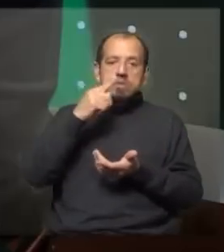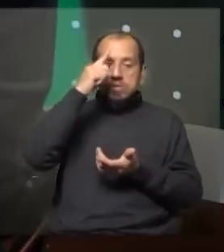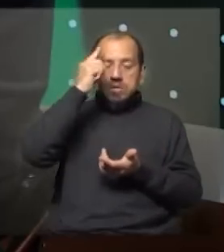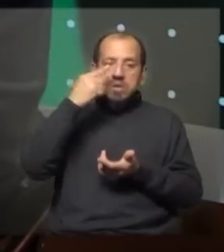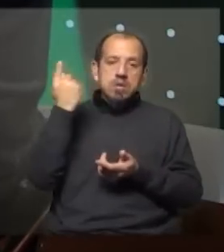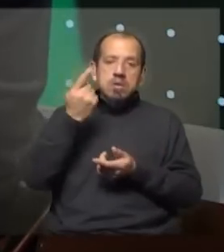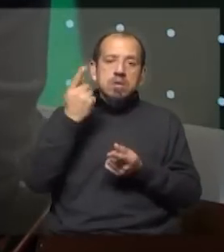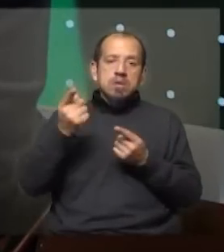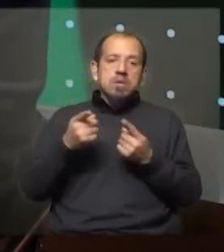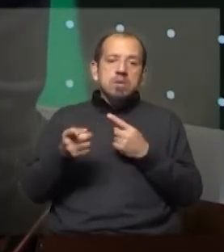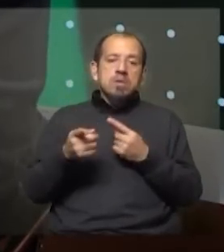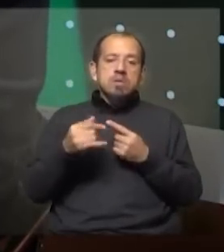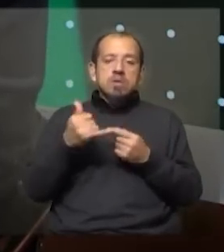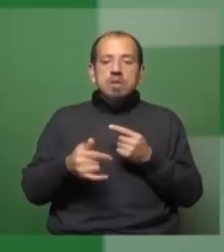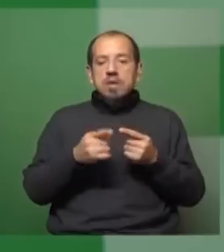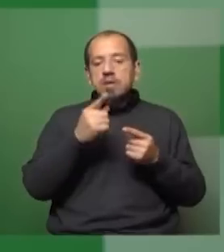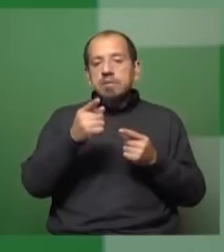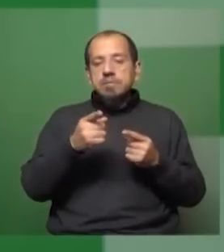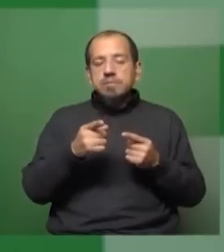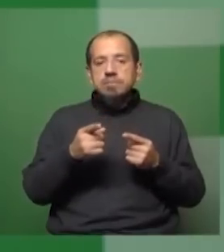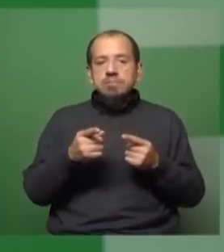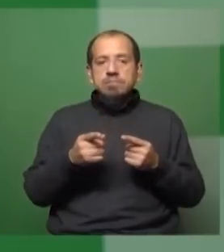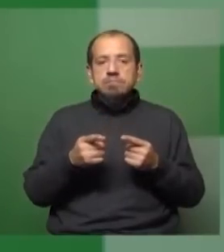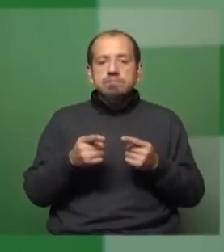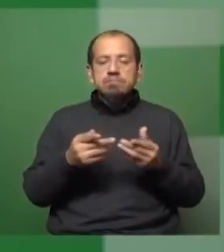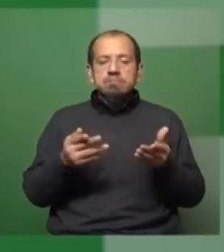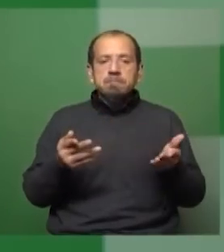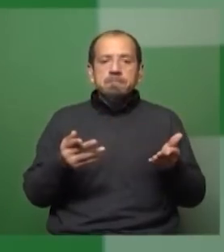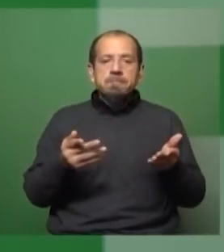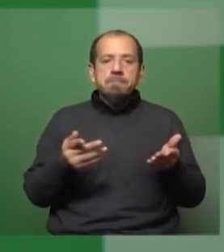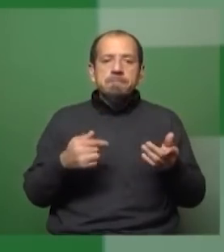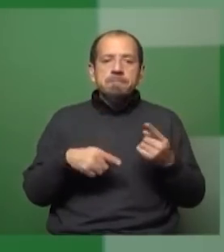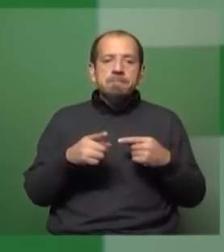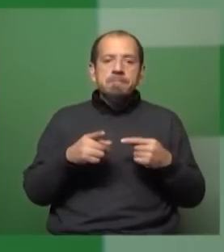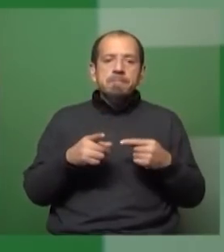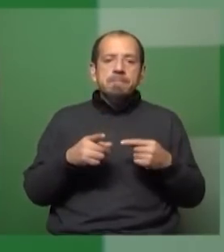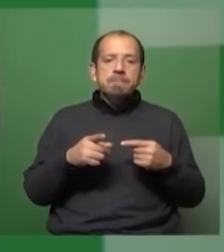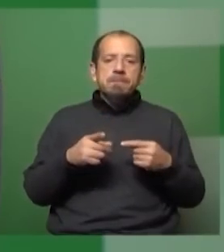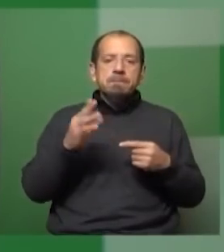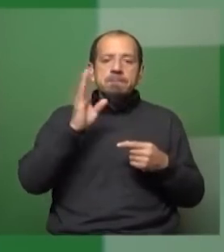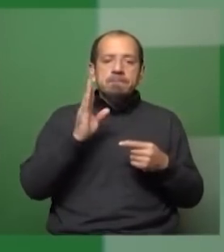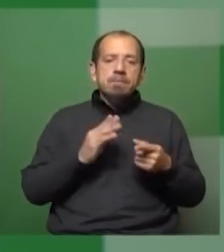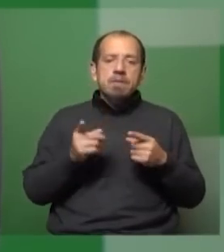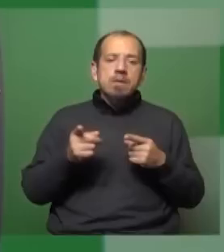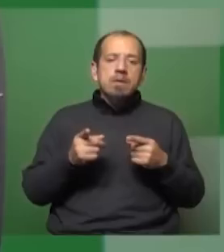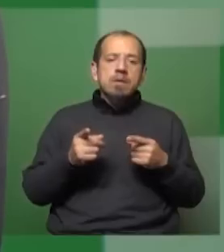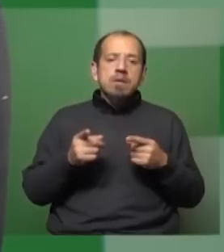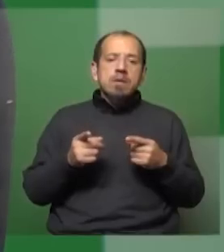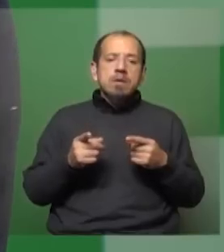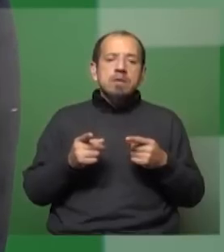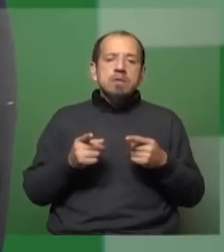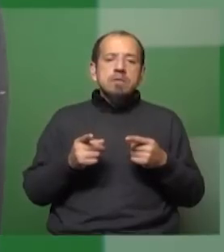y que tenga también algunos condicionantes con con como puerto de cabotaje como Brasil está que sea binacional